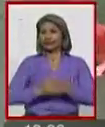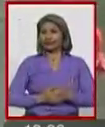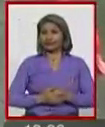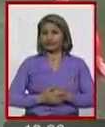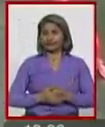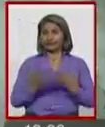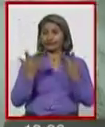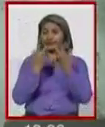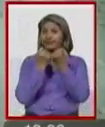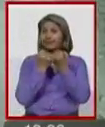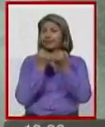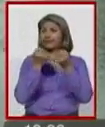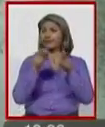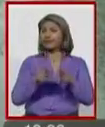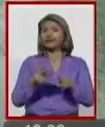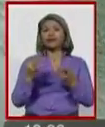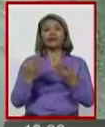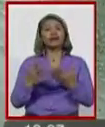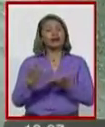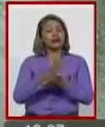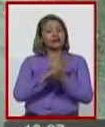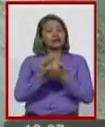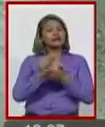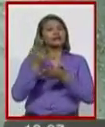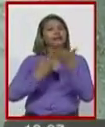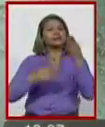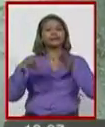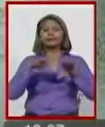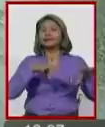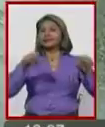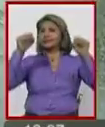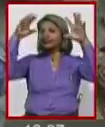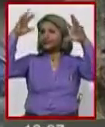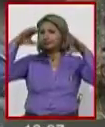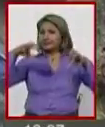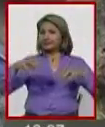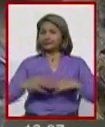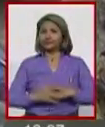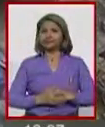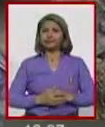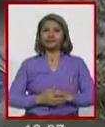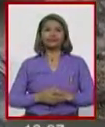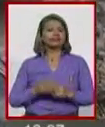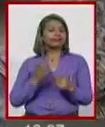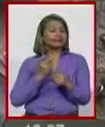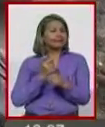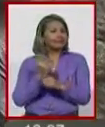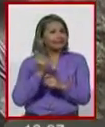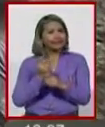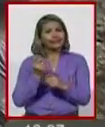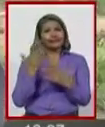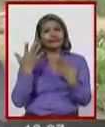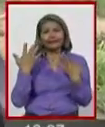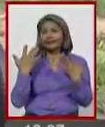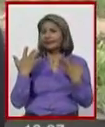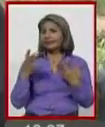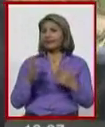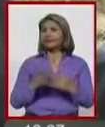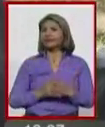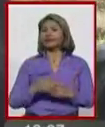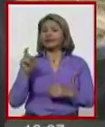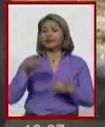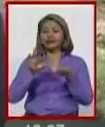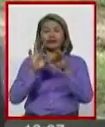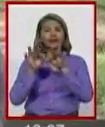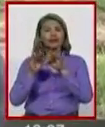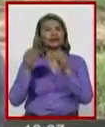haya ningún accidente. Desastroso, ¿no?, lo que hacen las lluvias, pero estamos viendo lo que está ocasionando. Yo creo que sí, pero esto